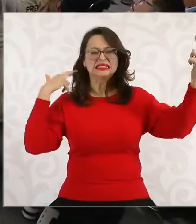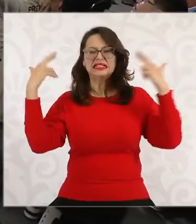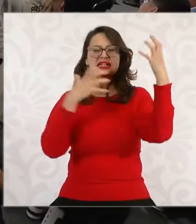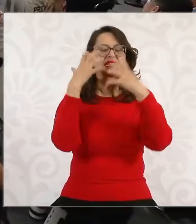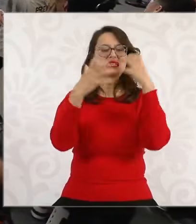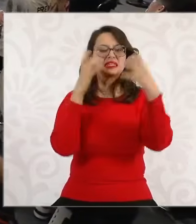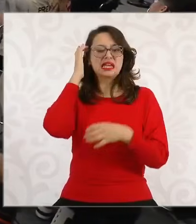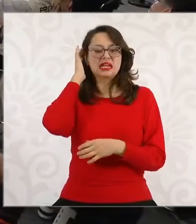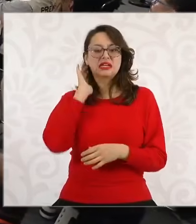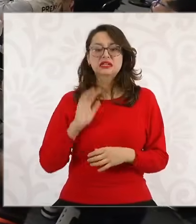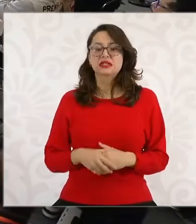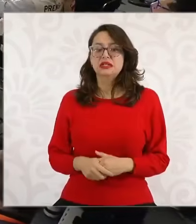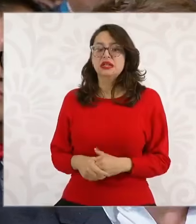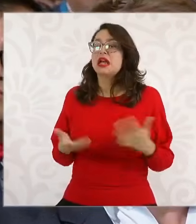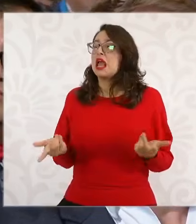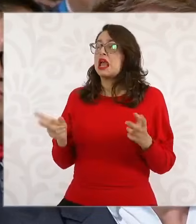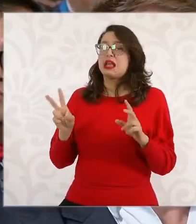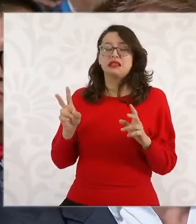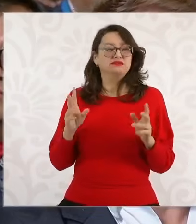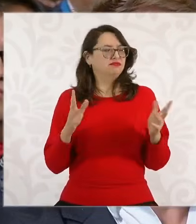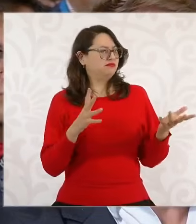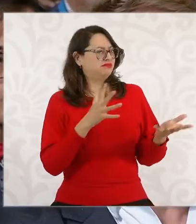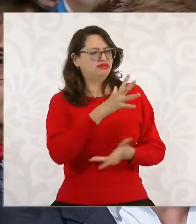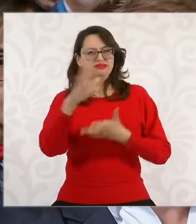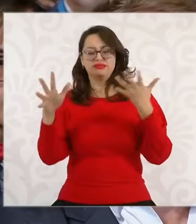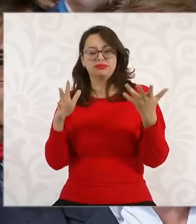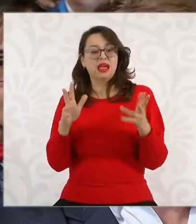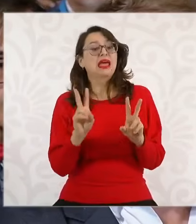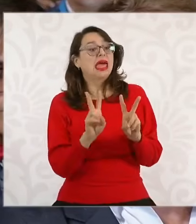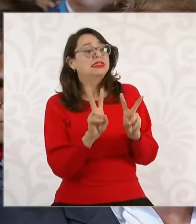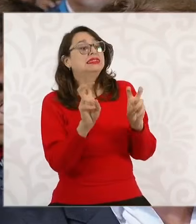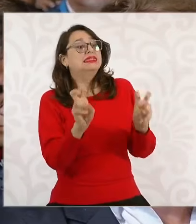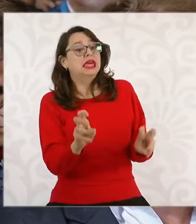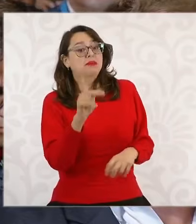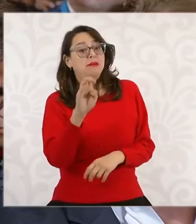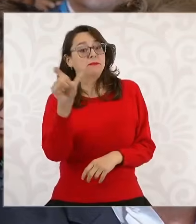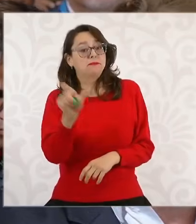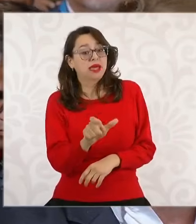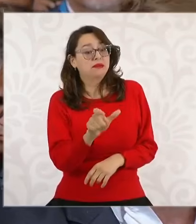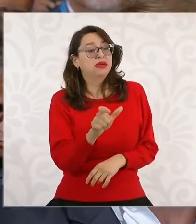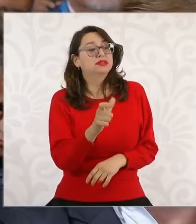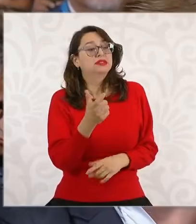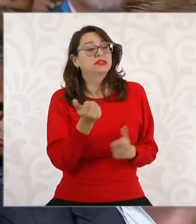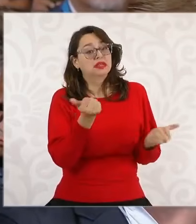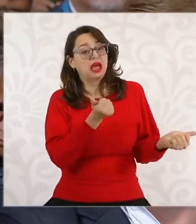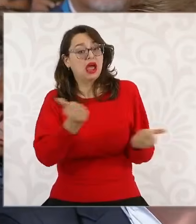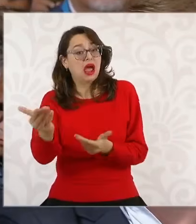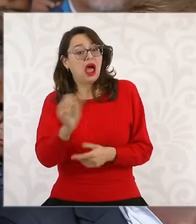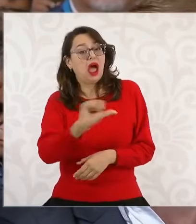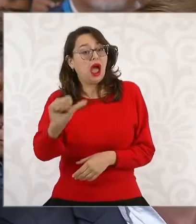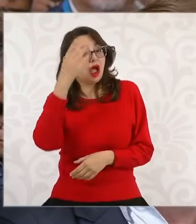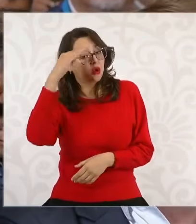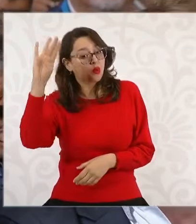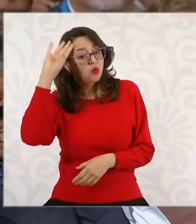el tema también de Pemex, el asunto de la filial por la cual se envía este petróleo a Cuba, que es Gasolinas Bienestar. Yo quisiera preguntar si